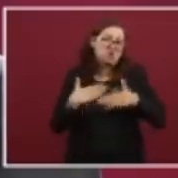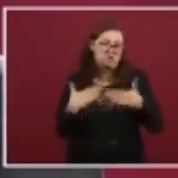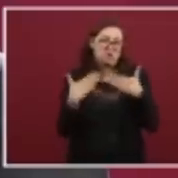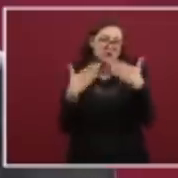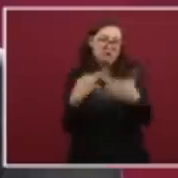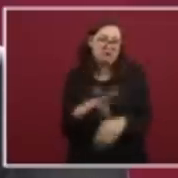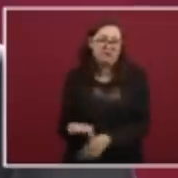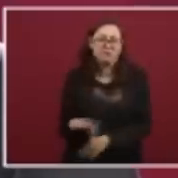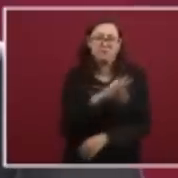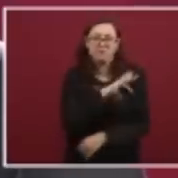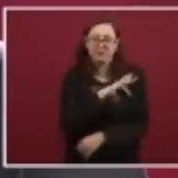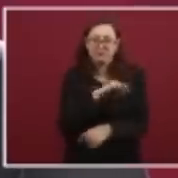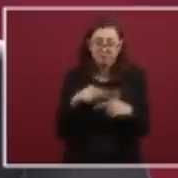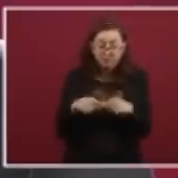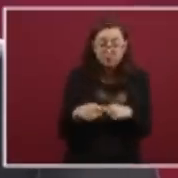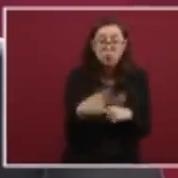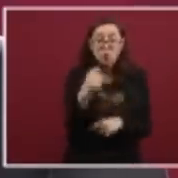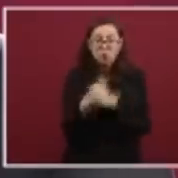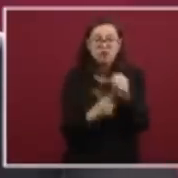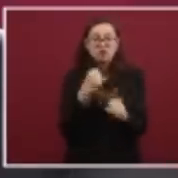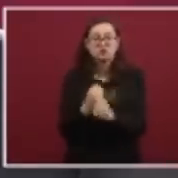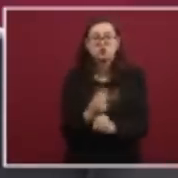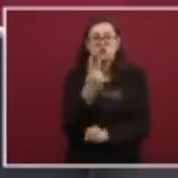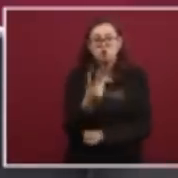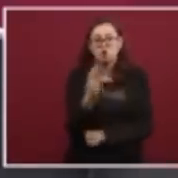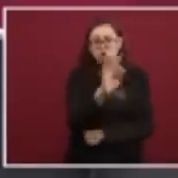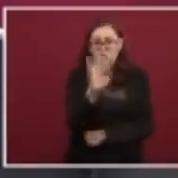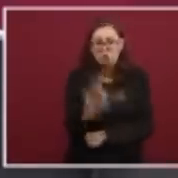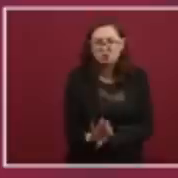Y este año el 2. Y